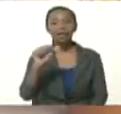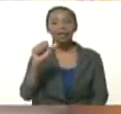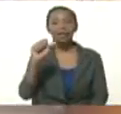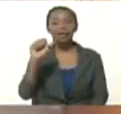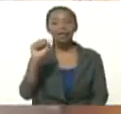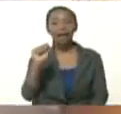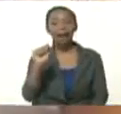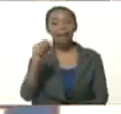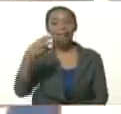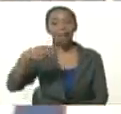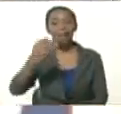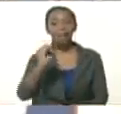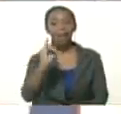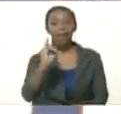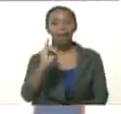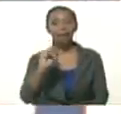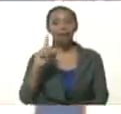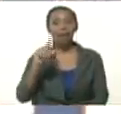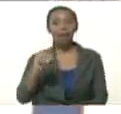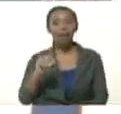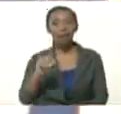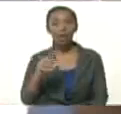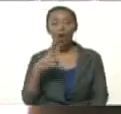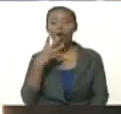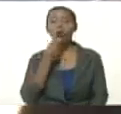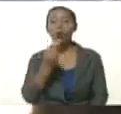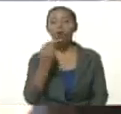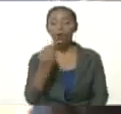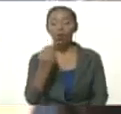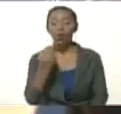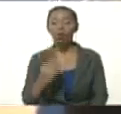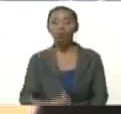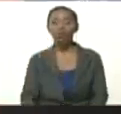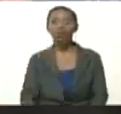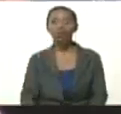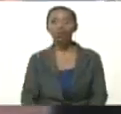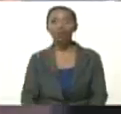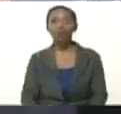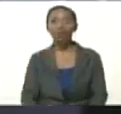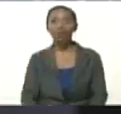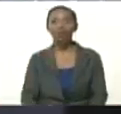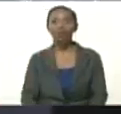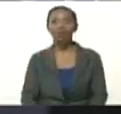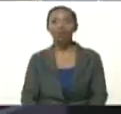SAPI. El SAPI, pura juventud. Pagar. Sí. Aquí se...